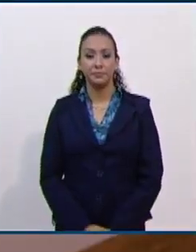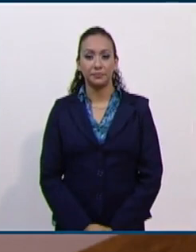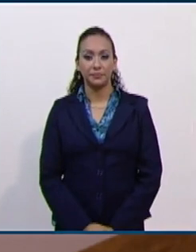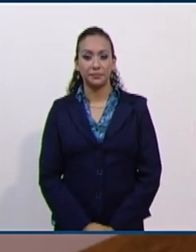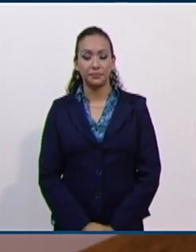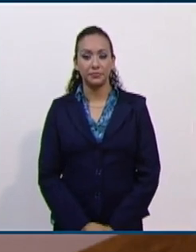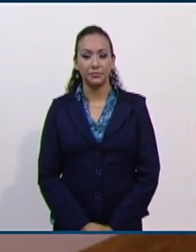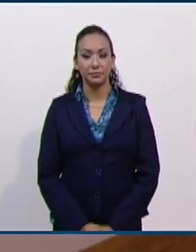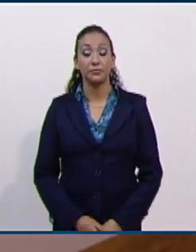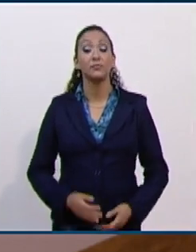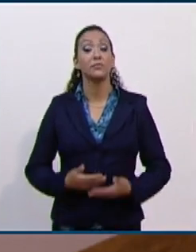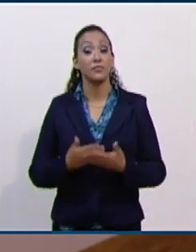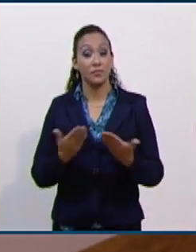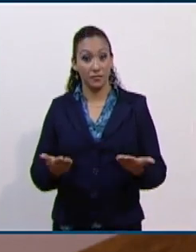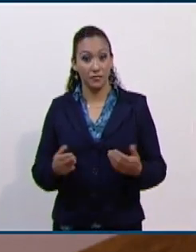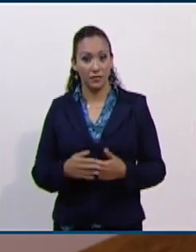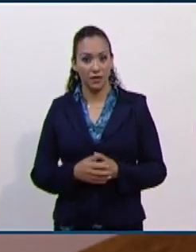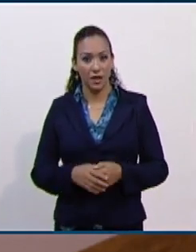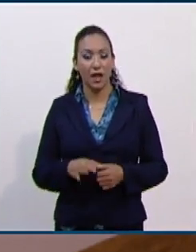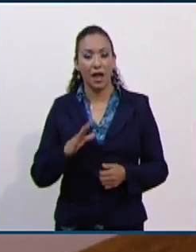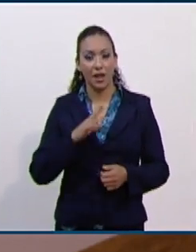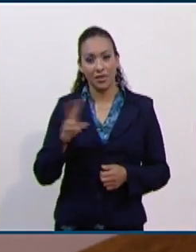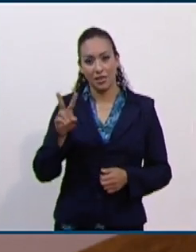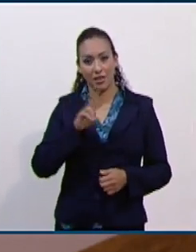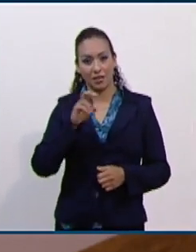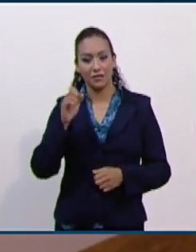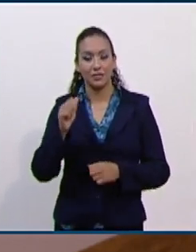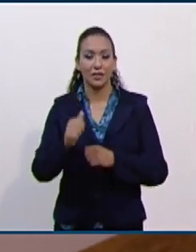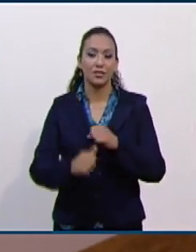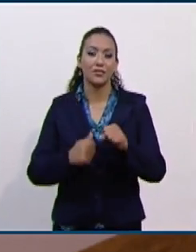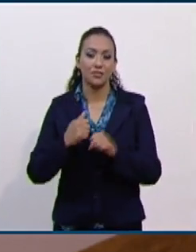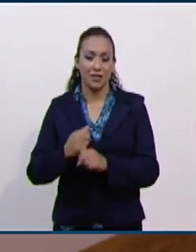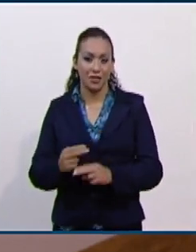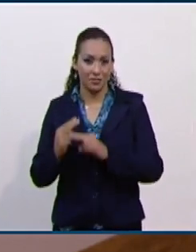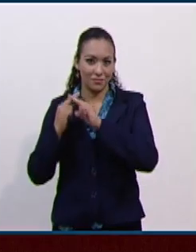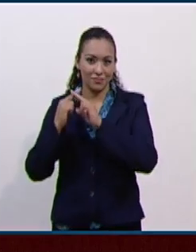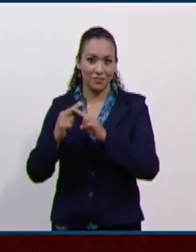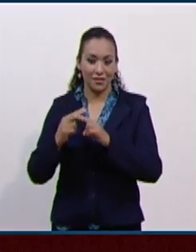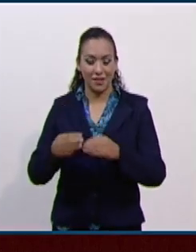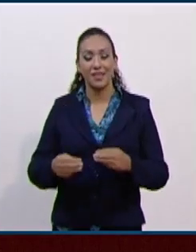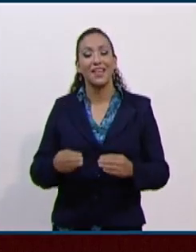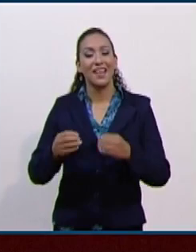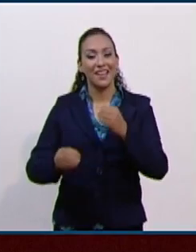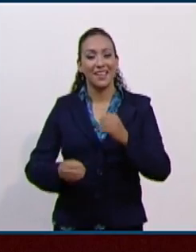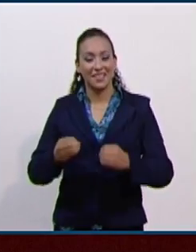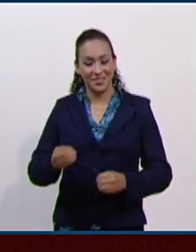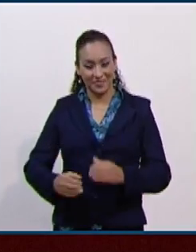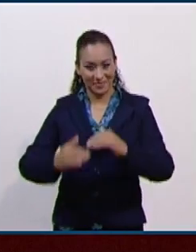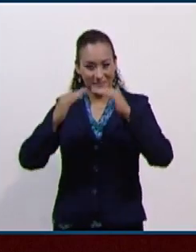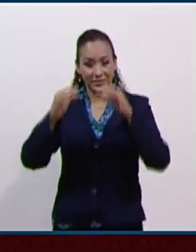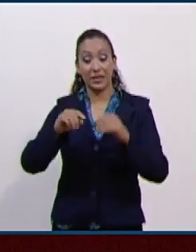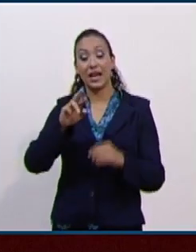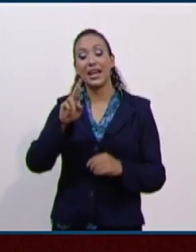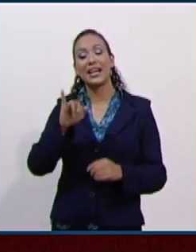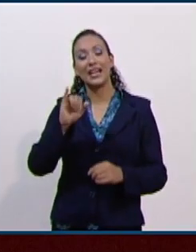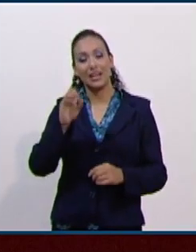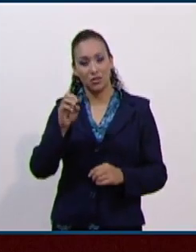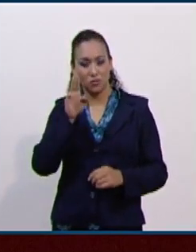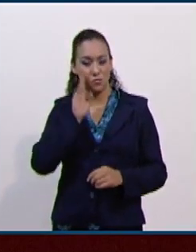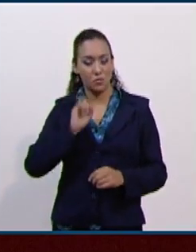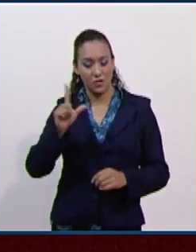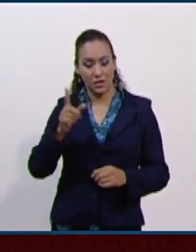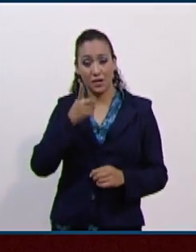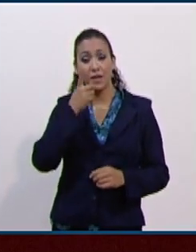Y al poner en marcha el coloquio sobre los 200 años de la Suprema Corte, la ministra Ana Margarita Ríos Farjat aseguró que es un